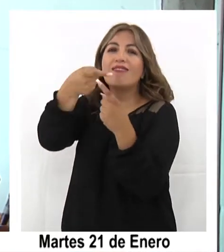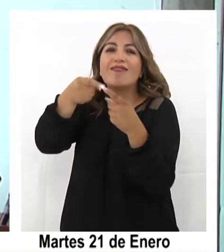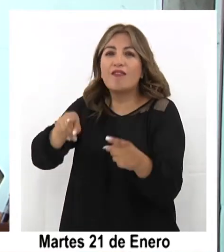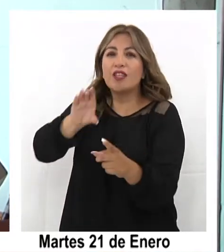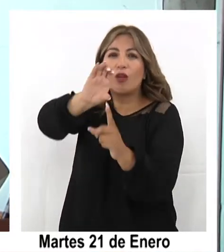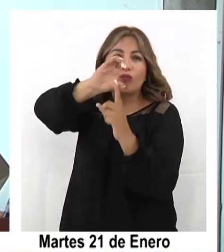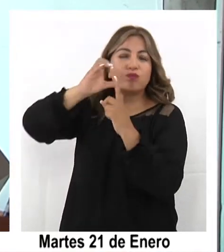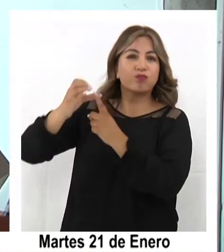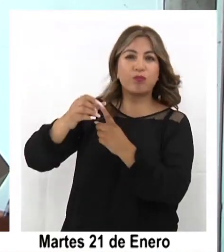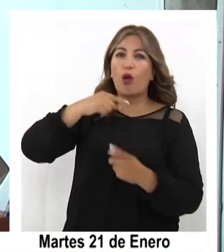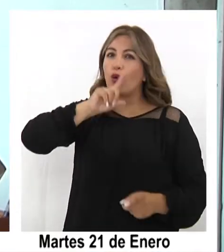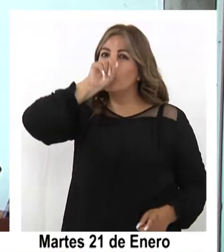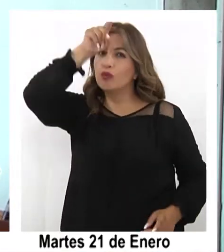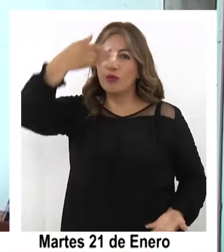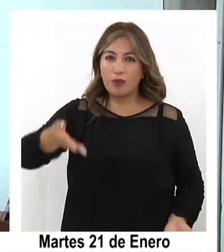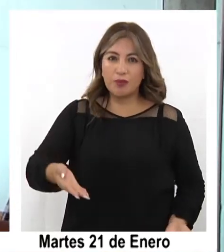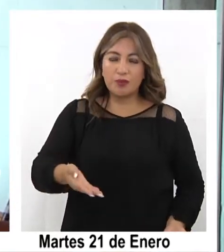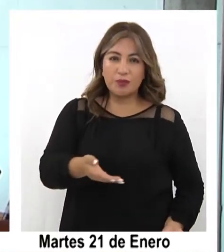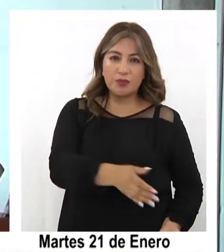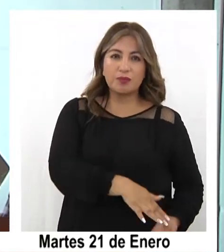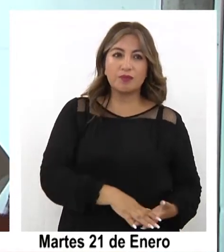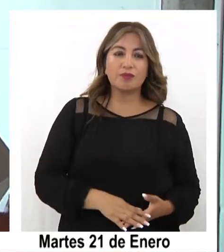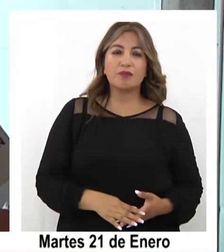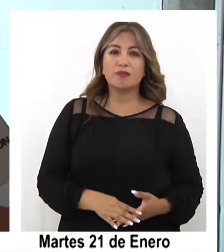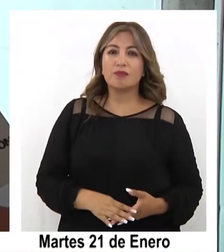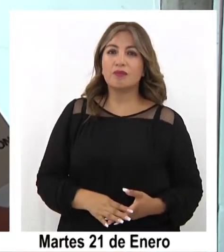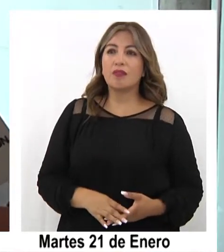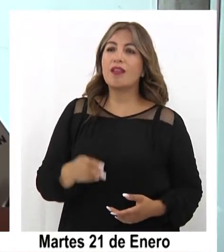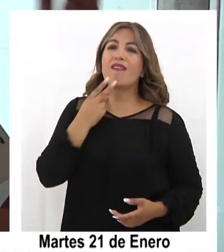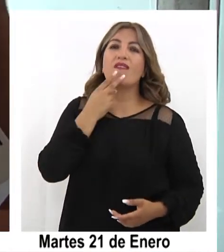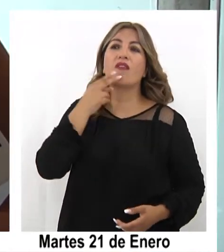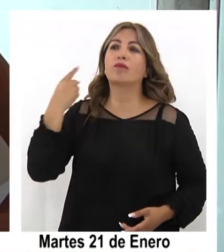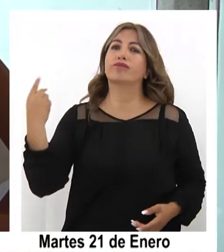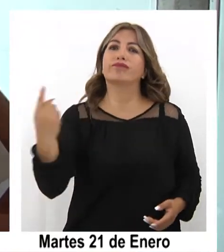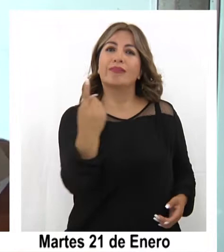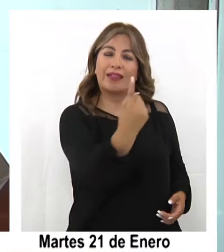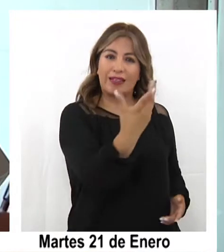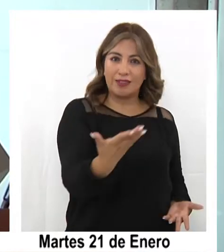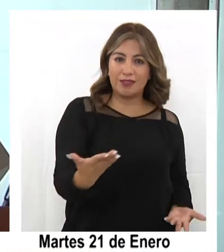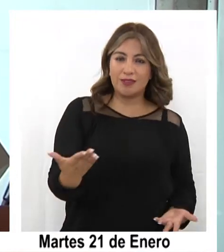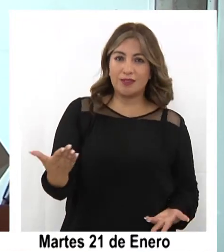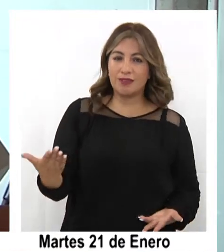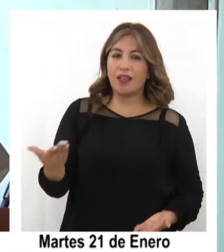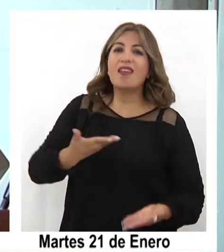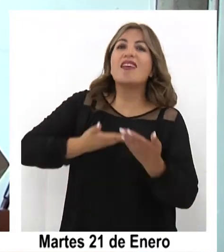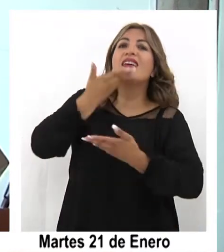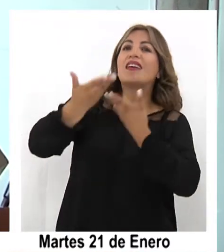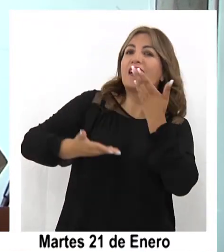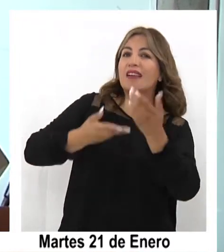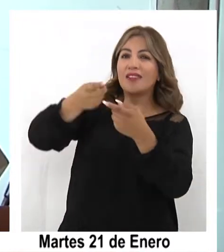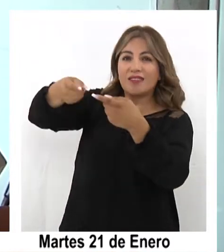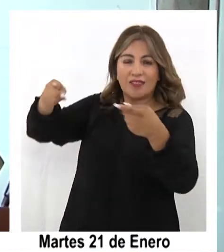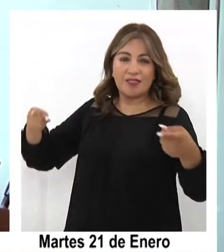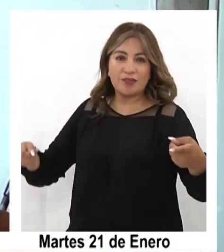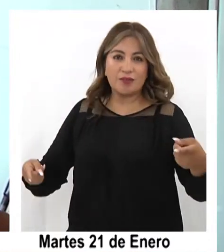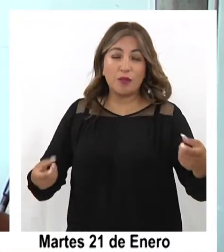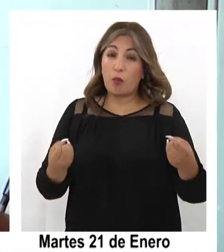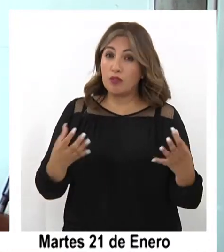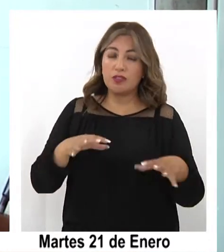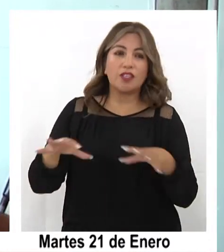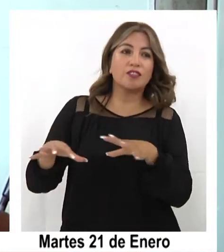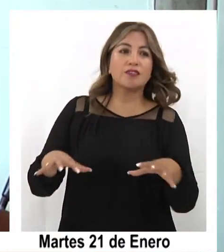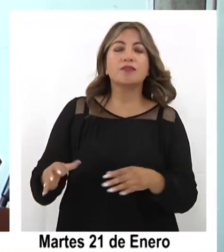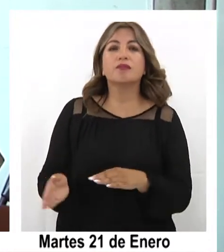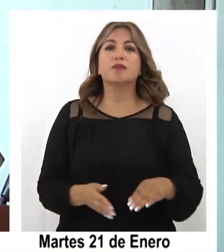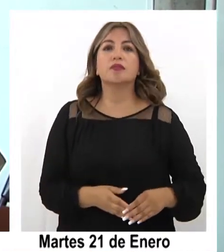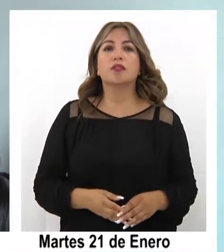conocer diferentes costumbres, diferentes maneras de cómo vive la gente, cómo canta la gente,